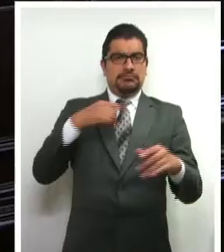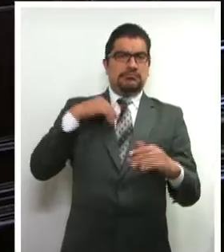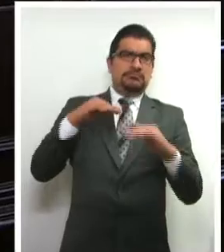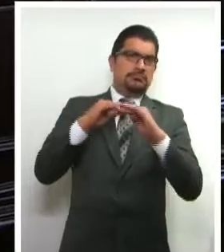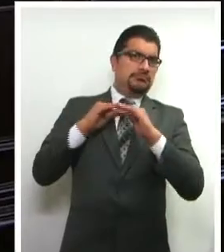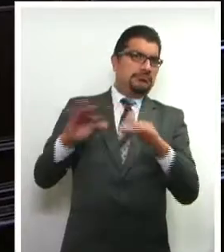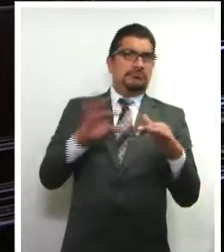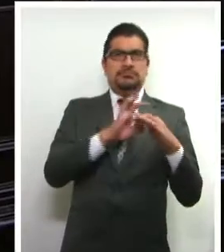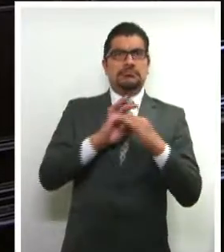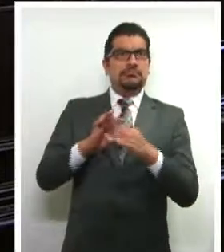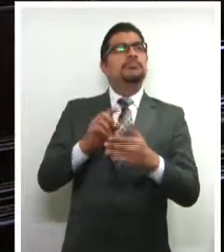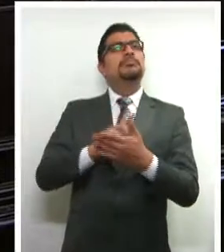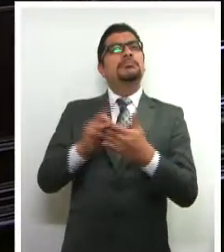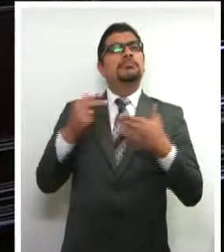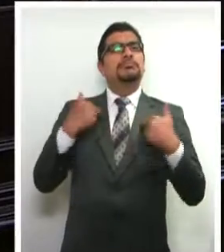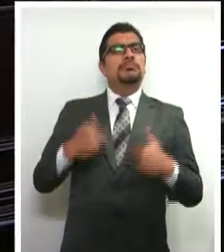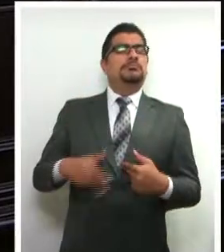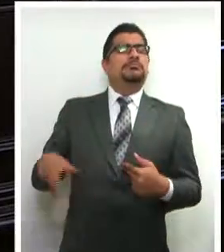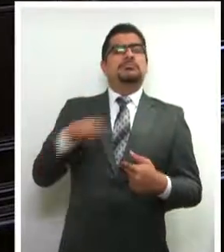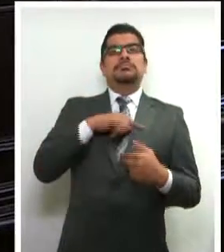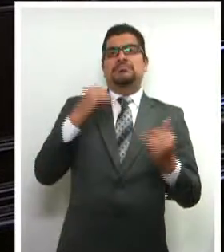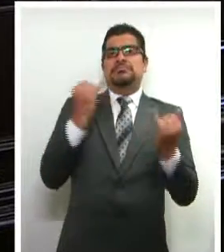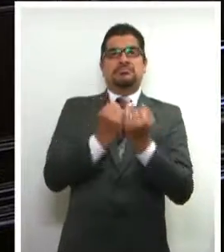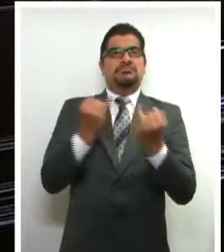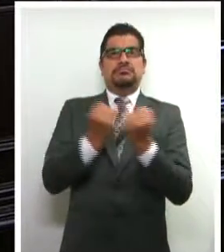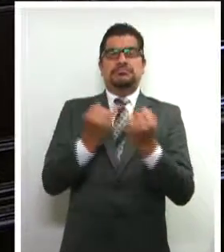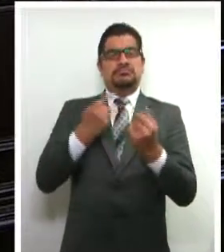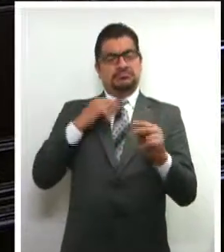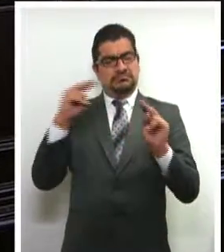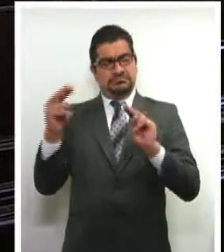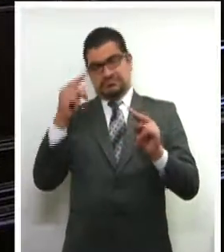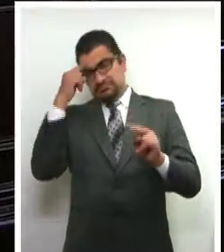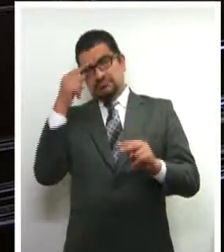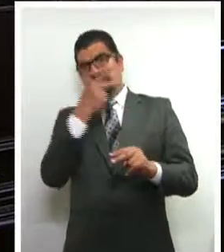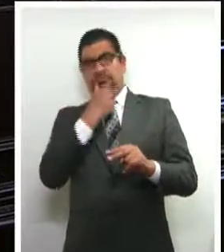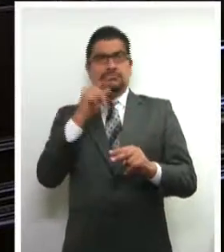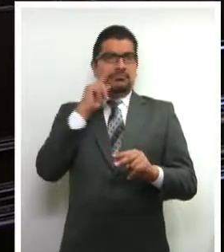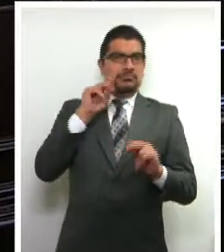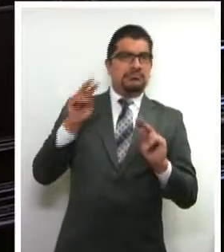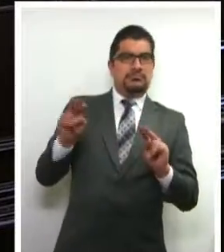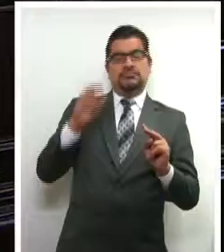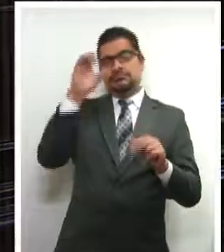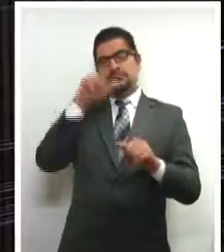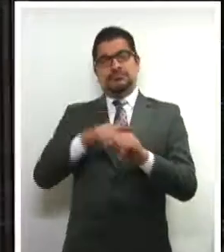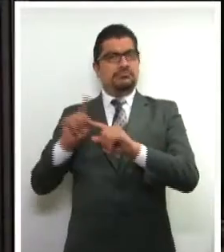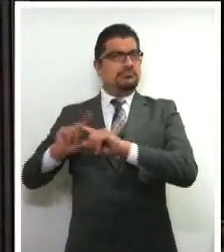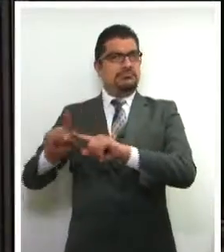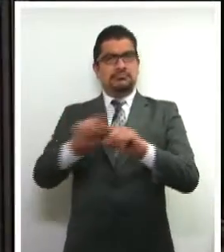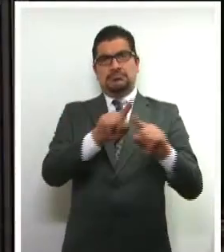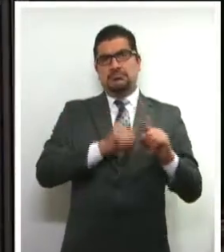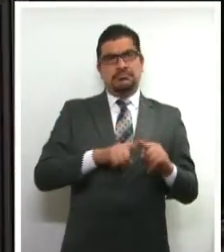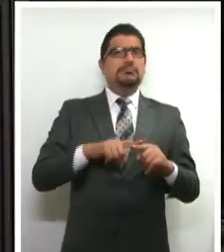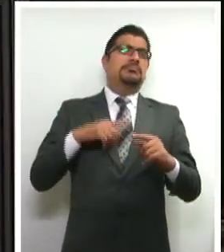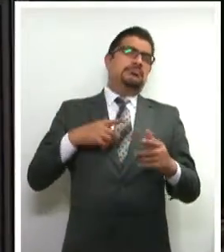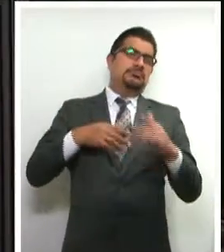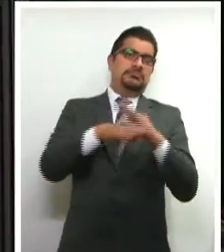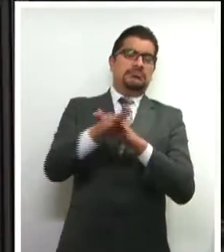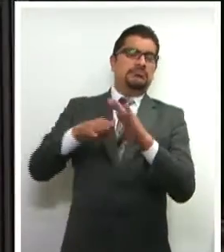transversal de los derechos humanos, así como de las perspectivas de género, interculturalidad,